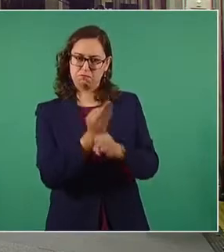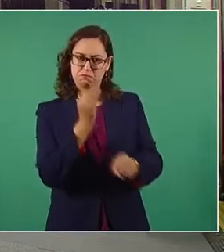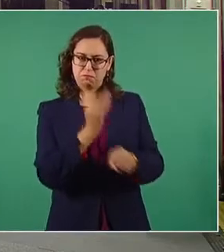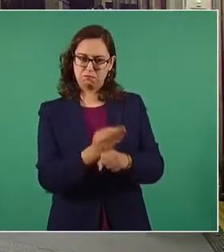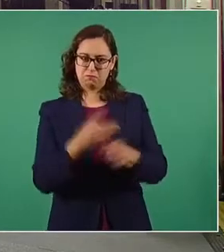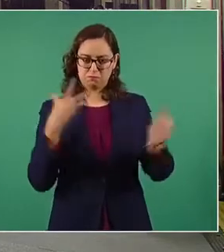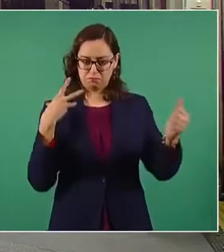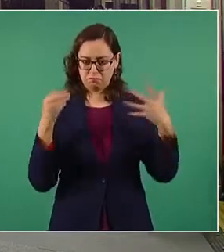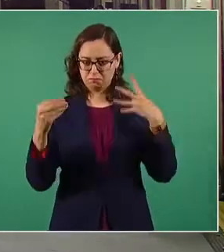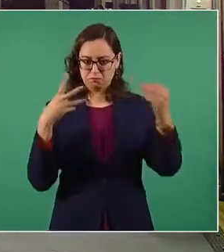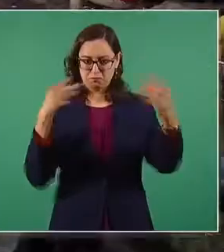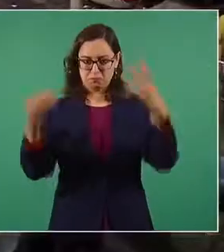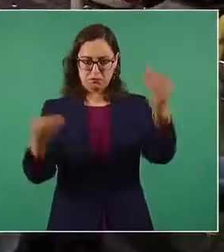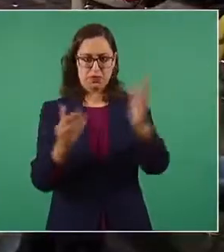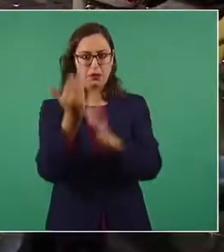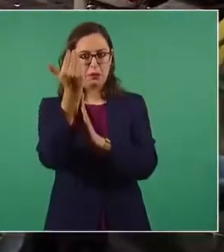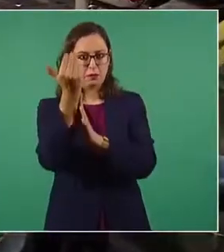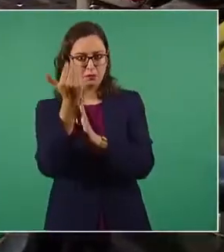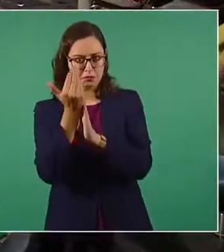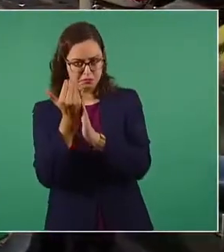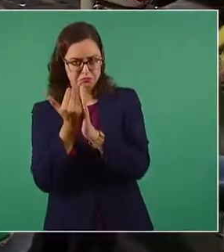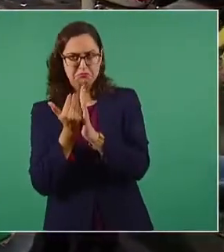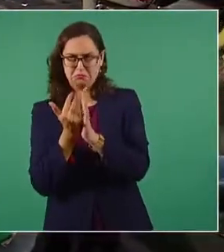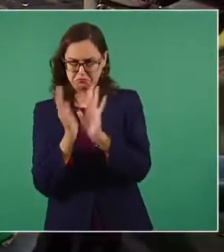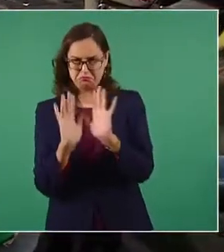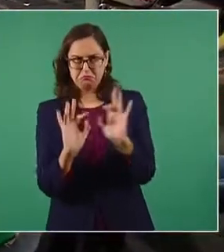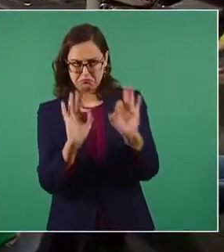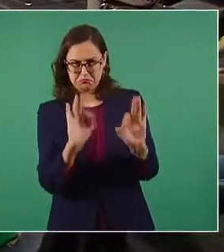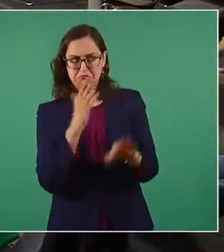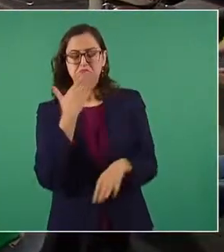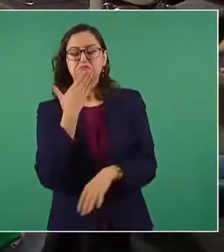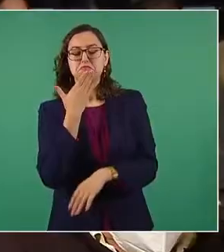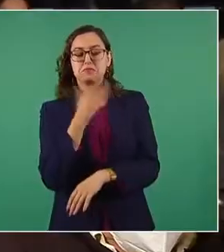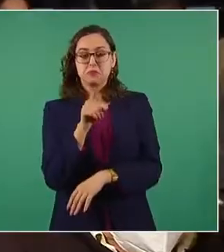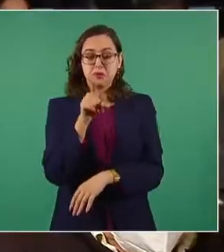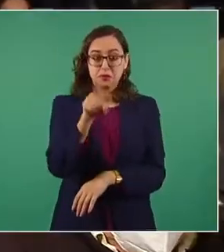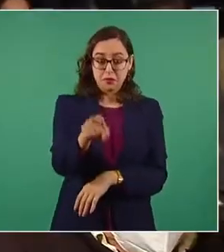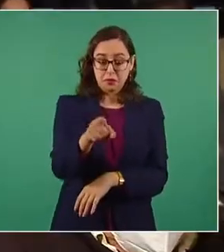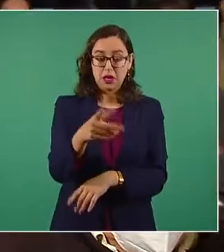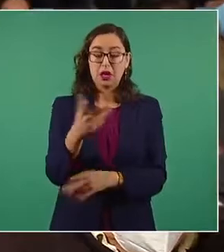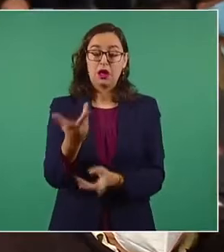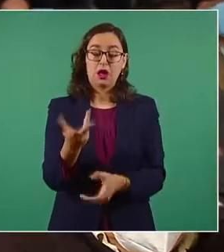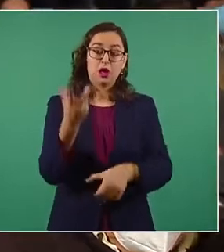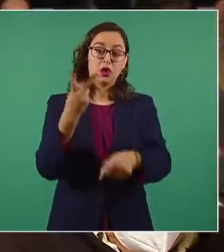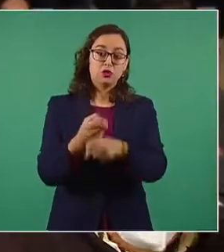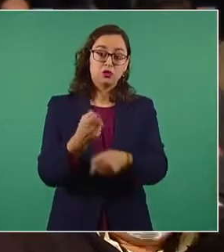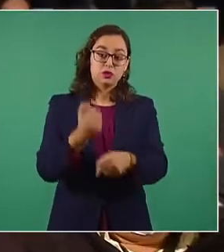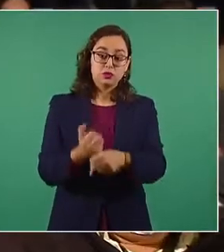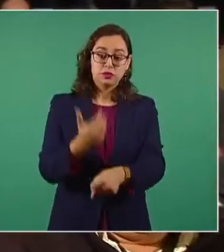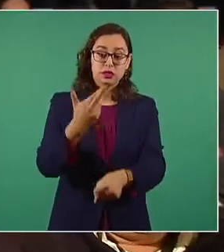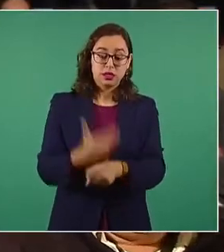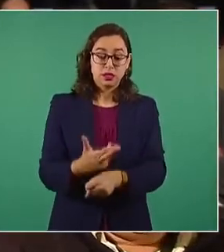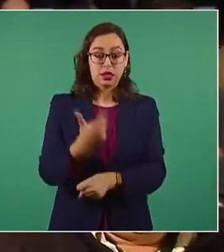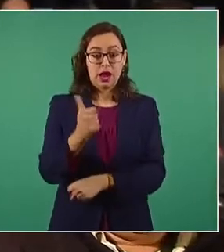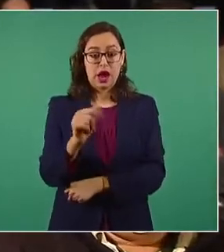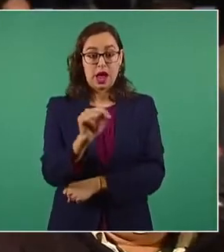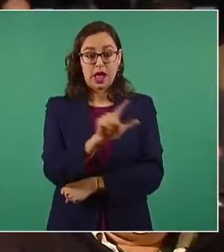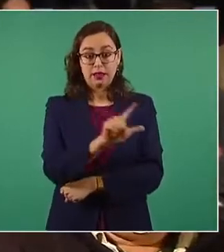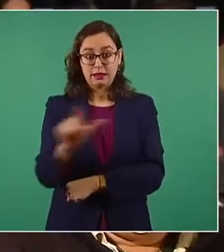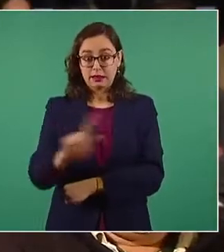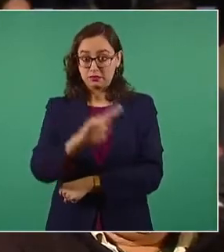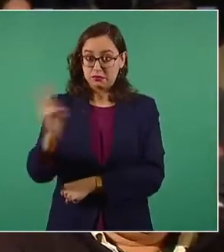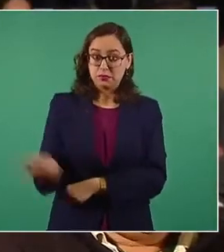quiero preguntarle al subsecretario López-Gatell que, bueno, se avecina ya la temporada invernal.